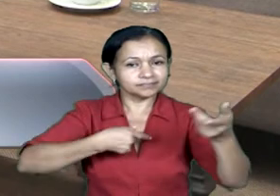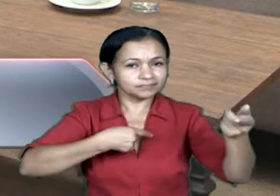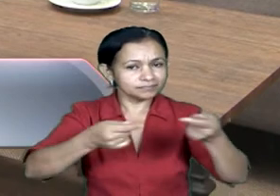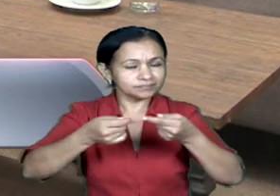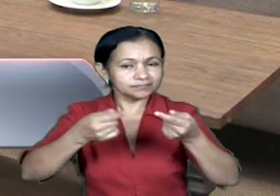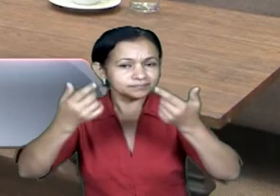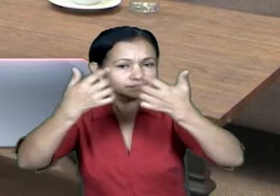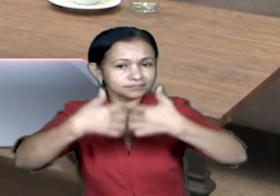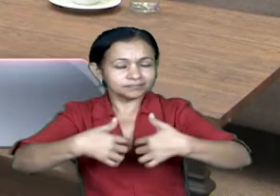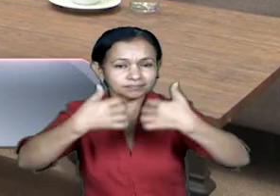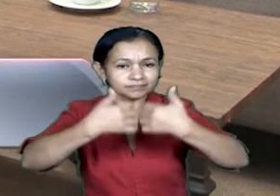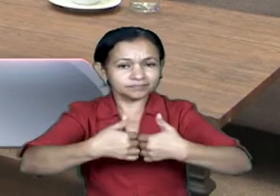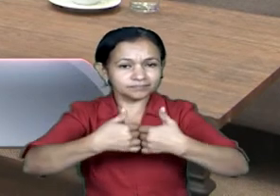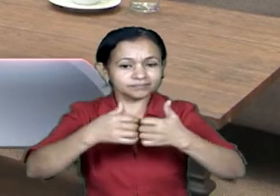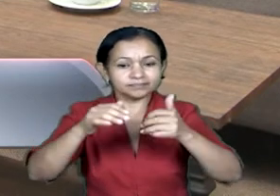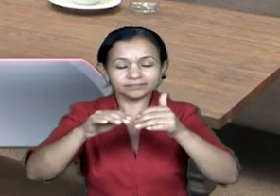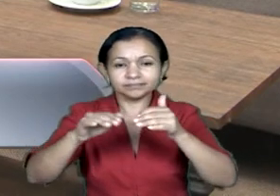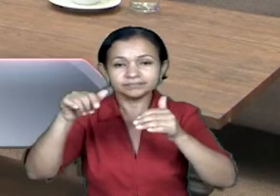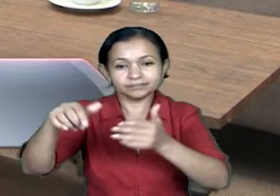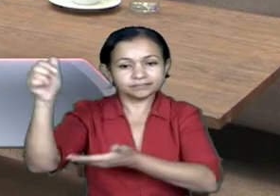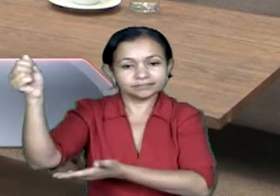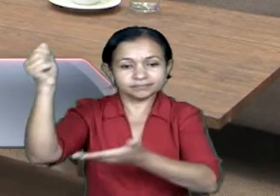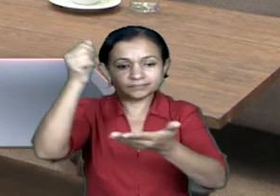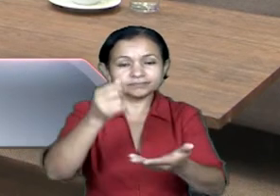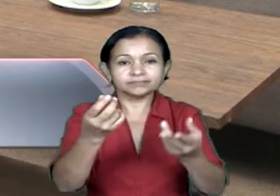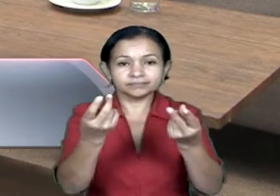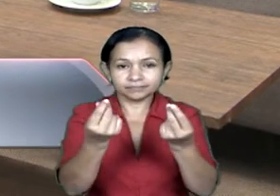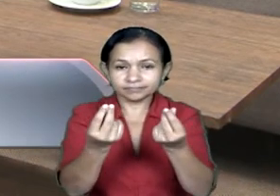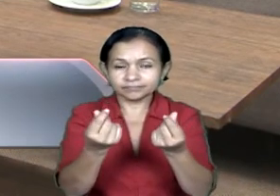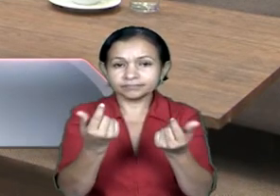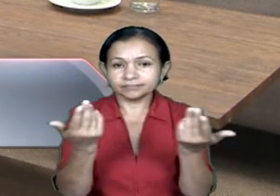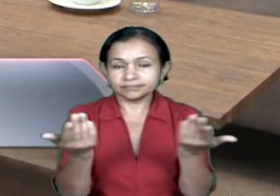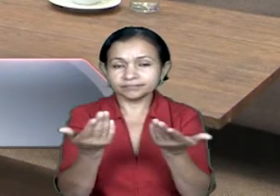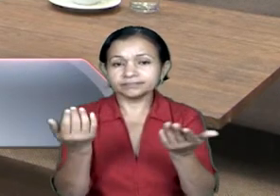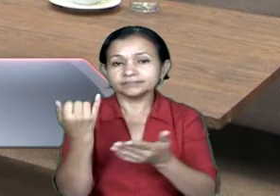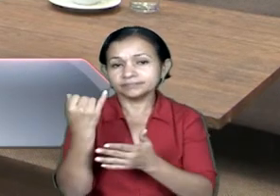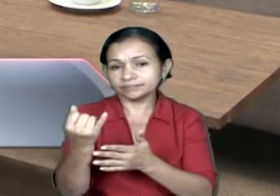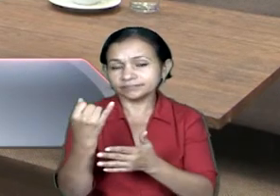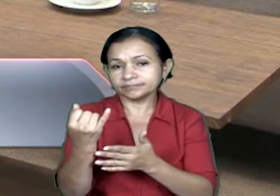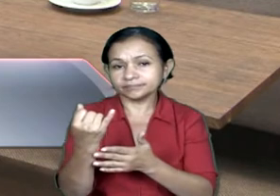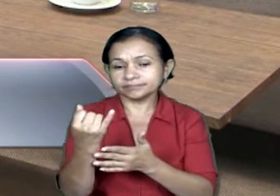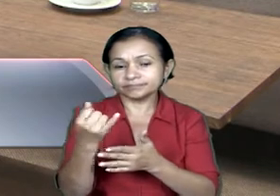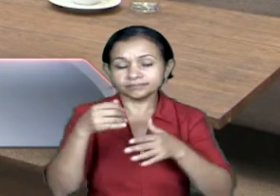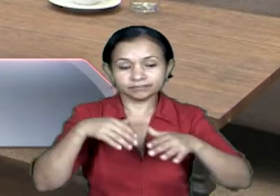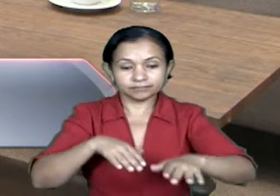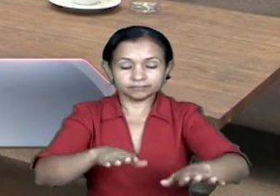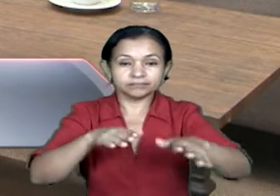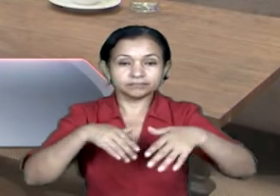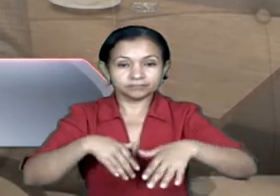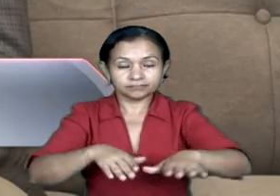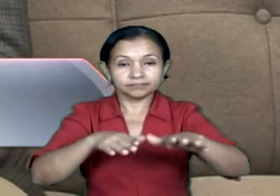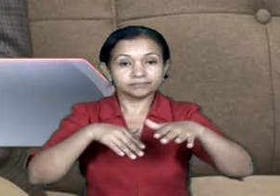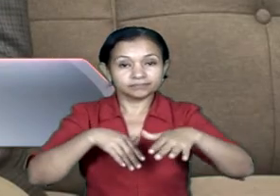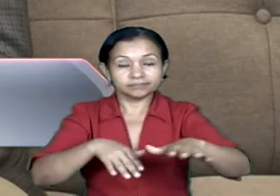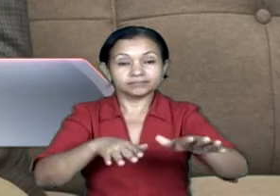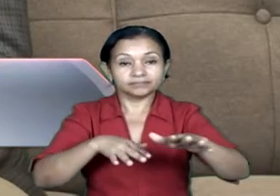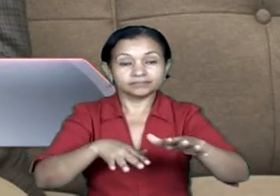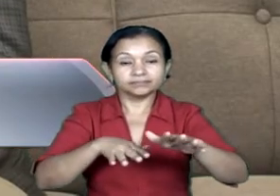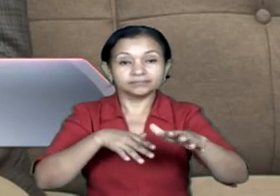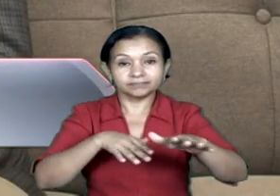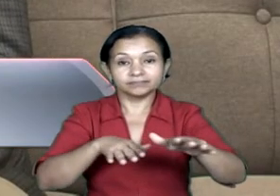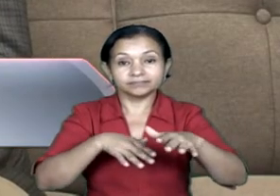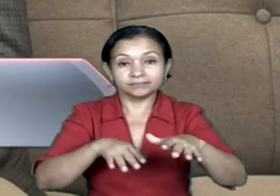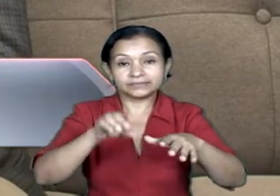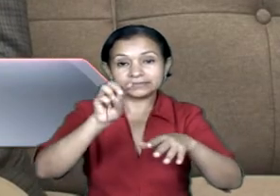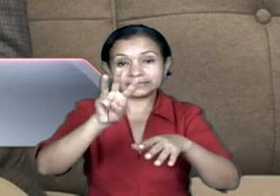acá con empresas directamente a invertir en nuestro país. Ajá. Claro, sí. En la zona franca, ¿no? Siempre tenemos